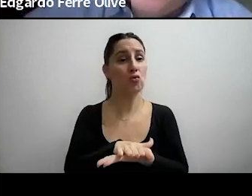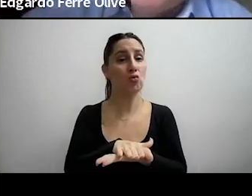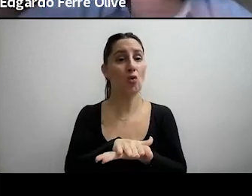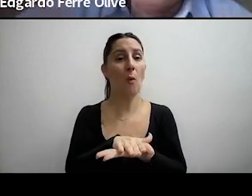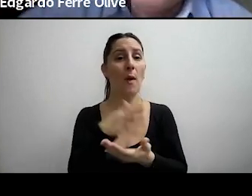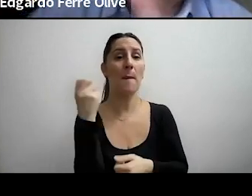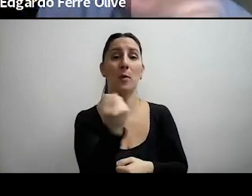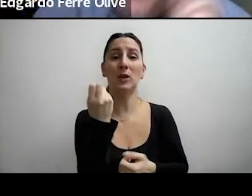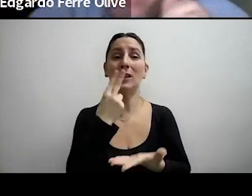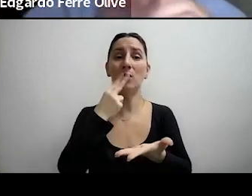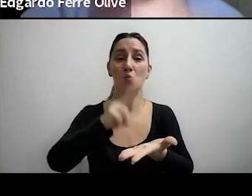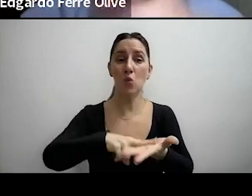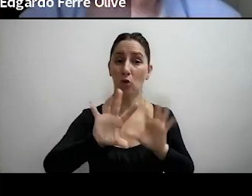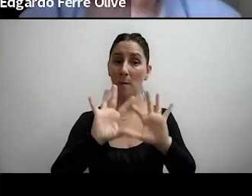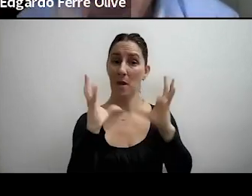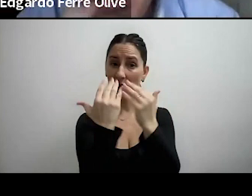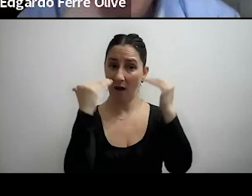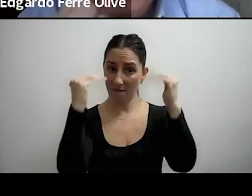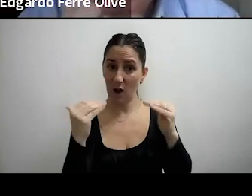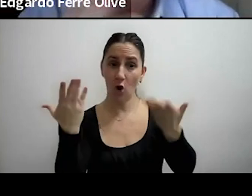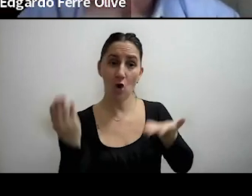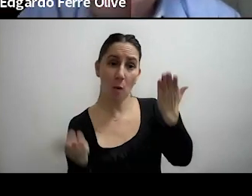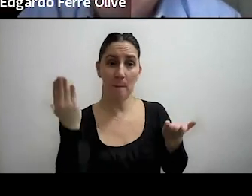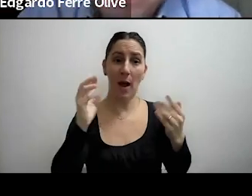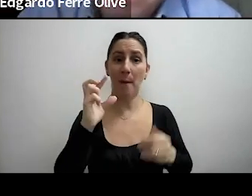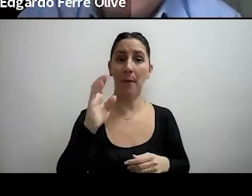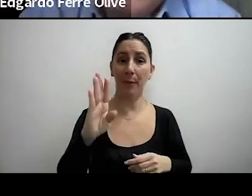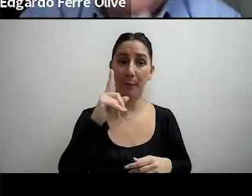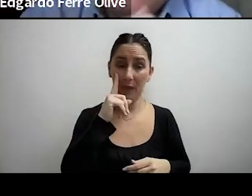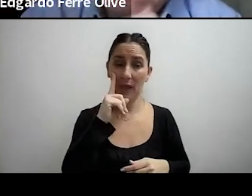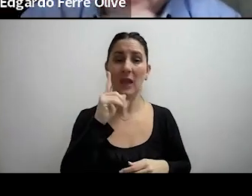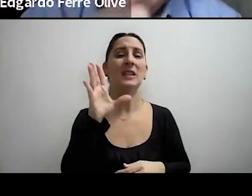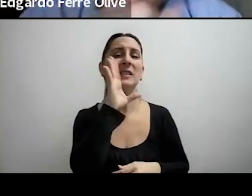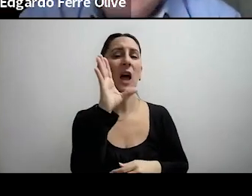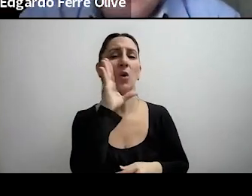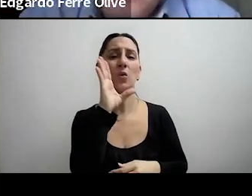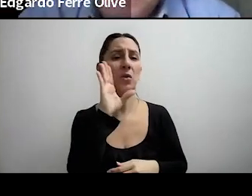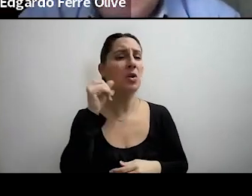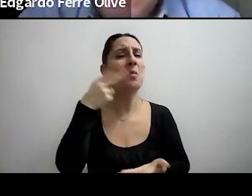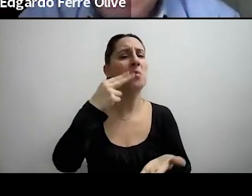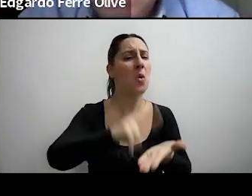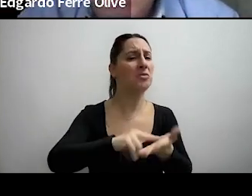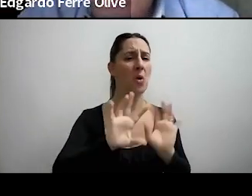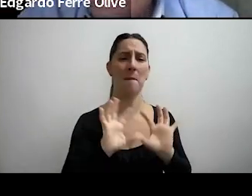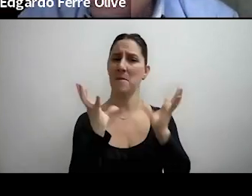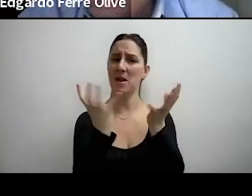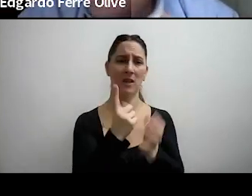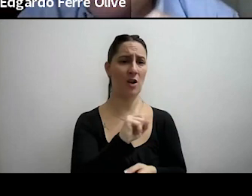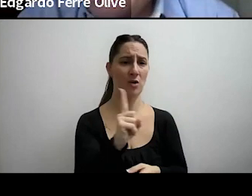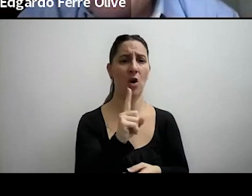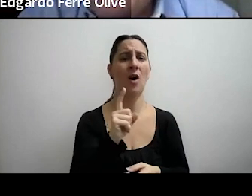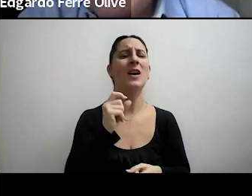del impuesto ambiental con el Producto Bruto Interno, porque en general Estados Unidos no tiene el criterio de aplicar impuestos ambientales, sino que aplica criterios de